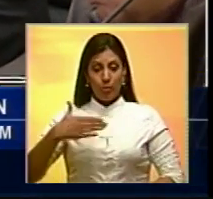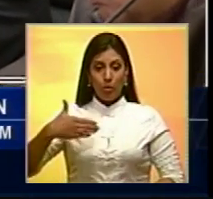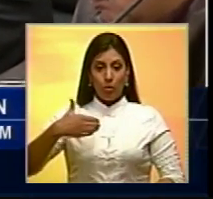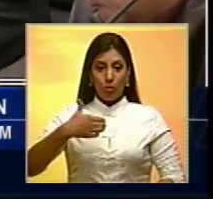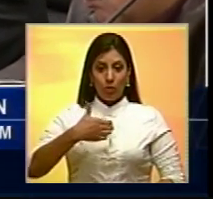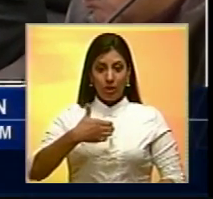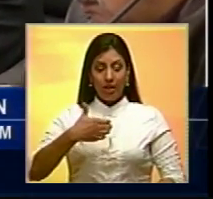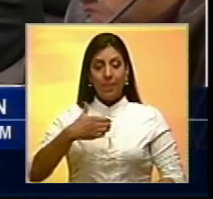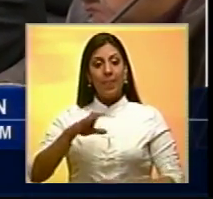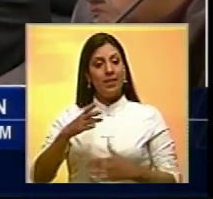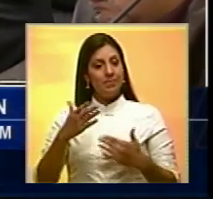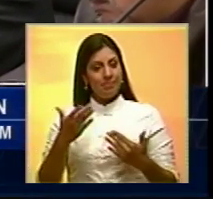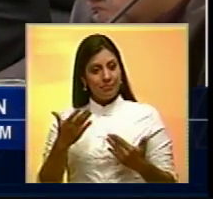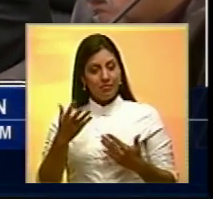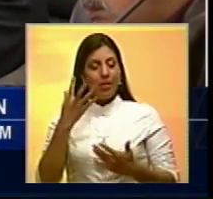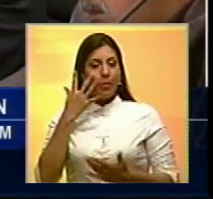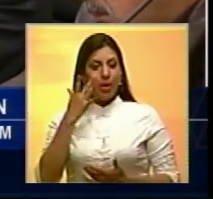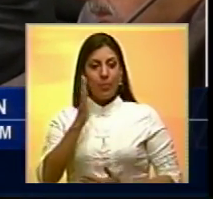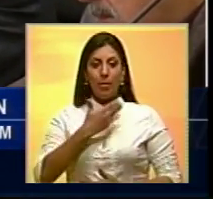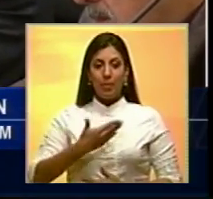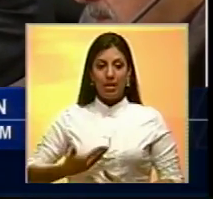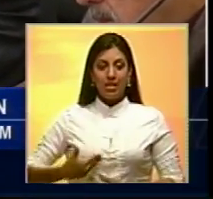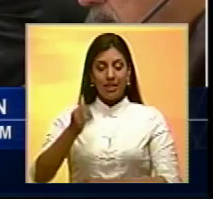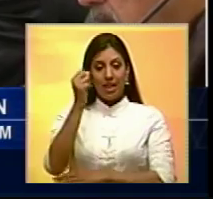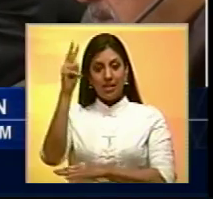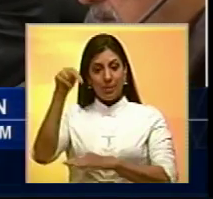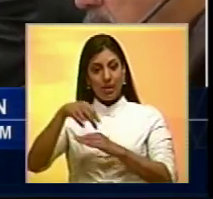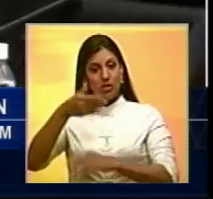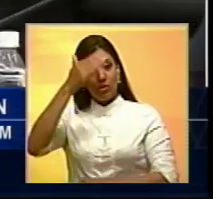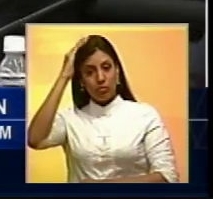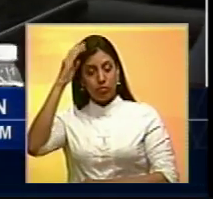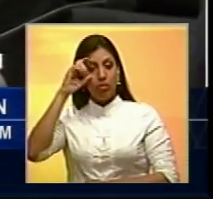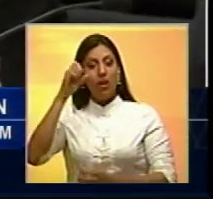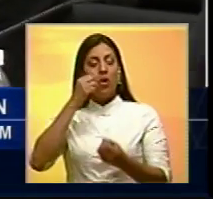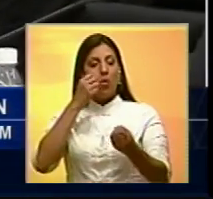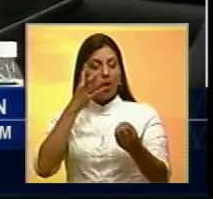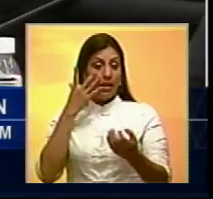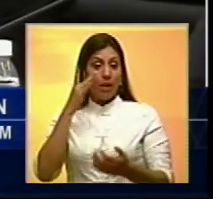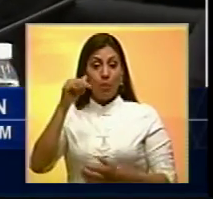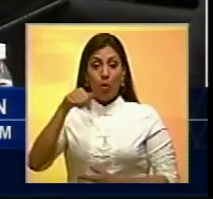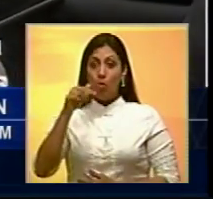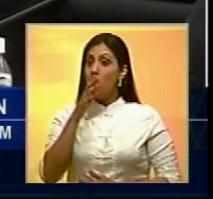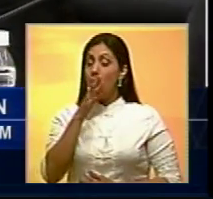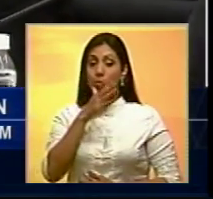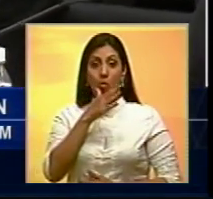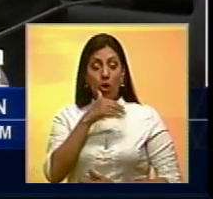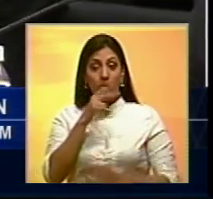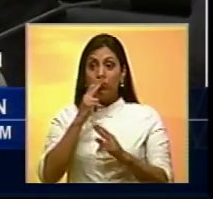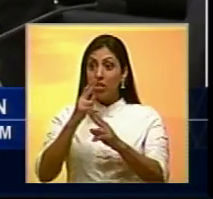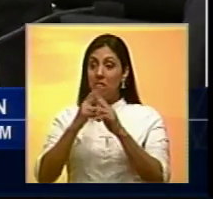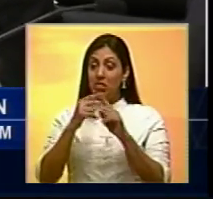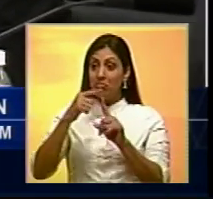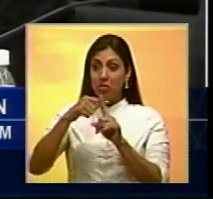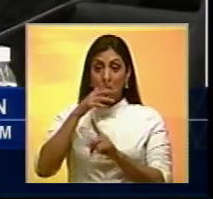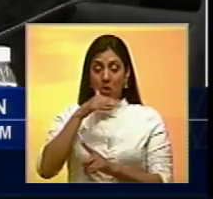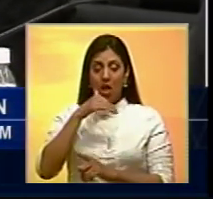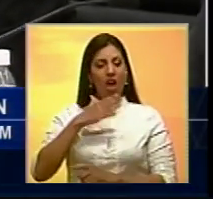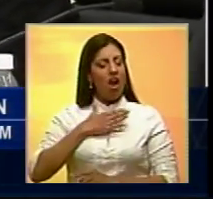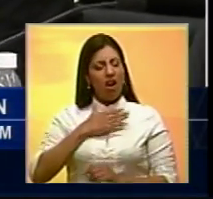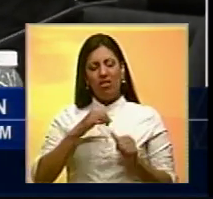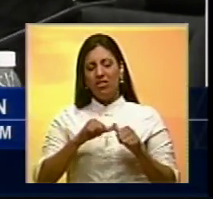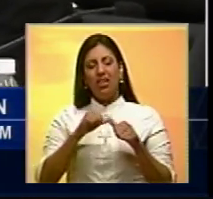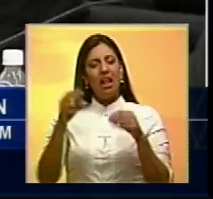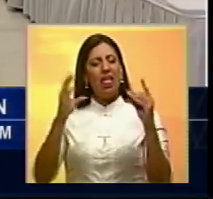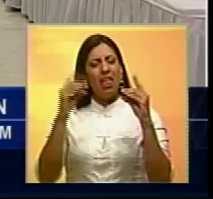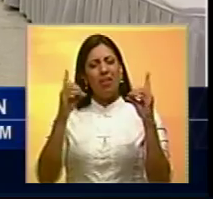de la Unidad, en el caso del presidente de la Asamblea Nacional, Henry Ramos Ayub, señaló que si hoy no se logran resultados, no valdría la pena